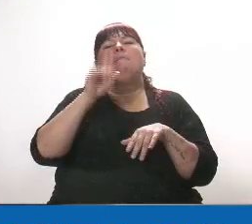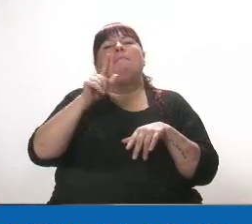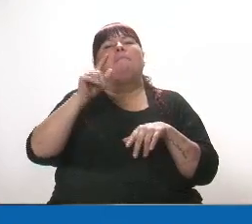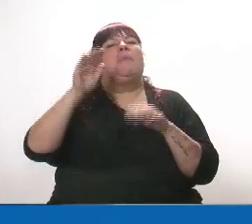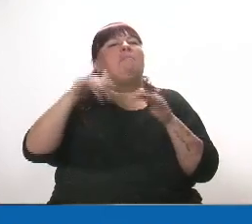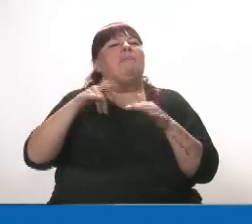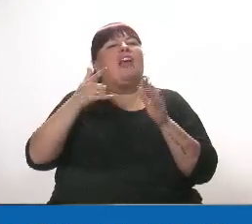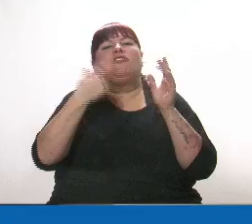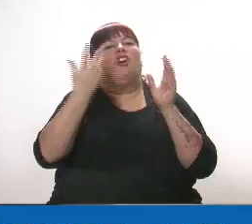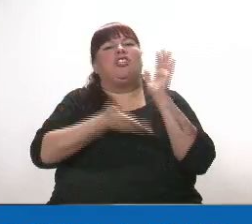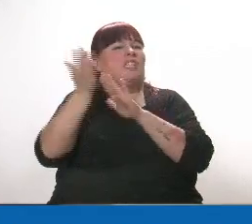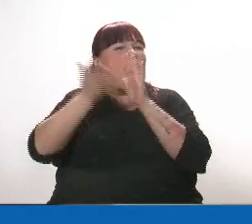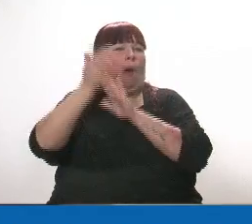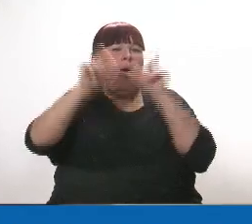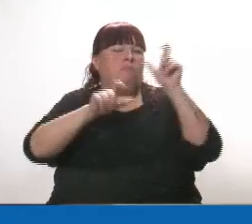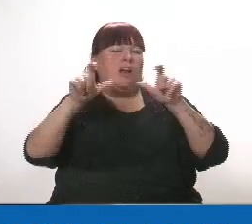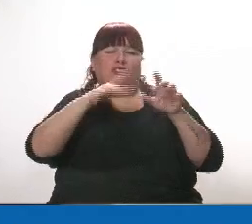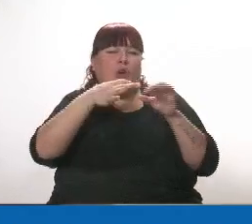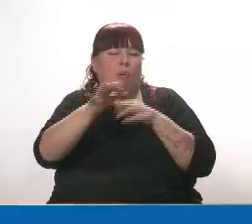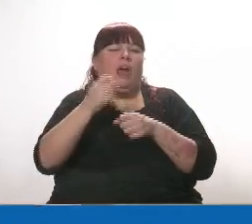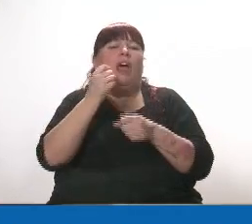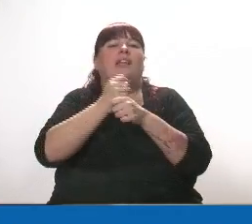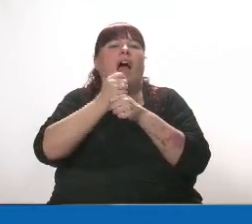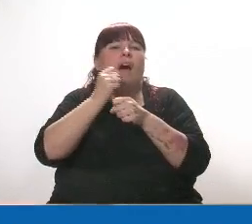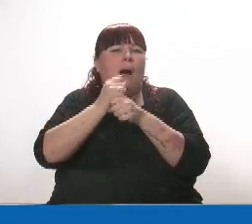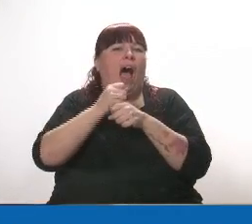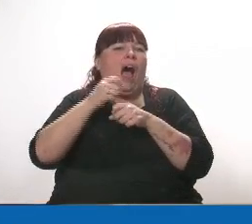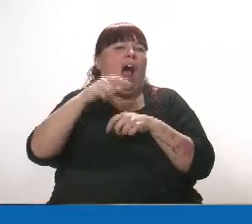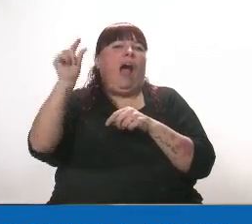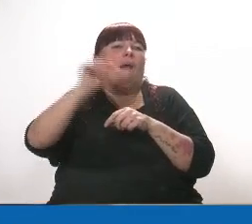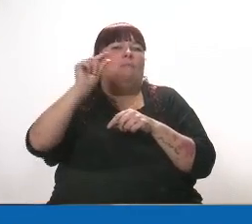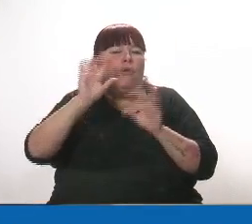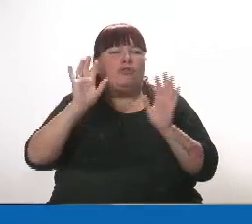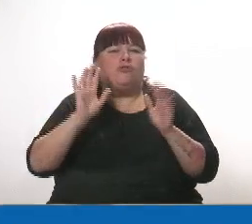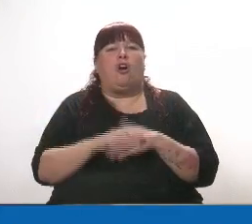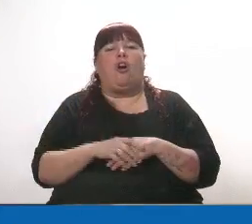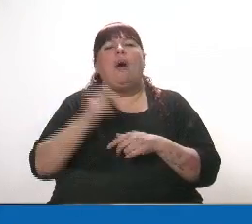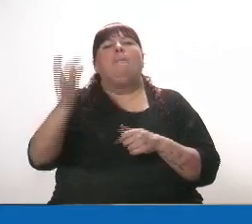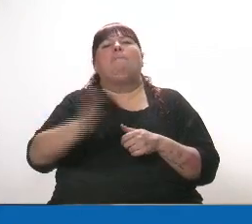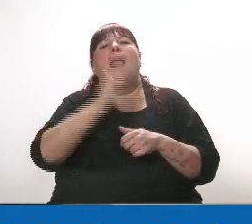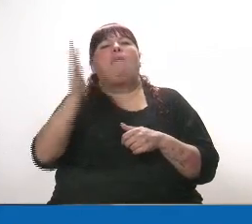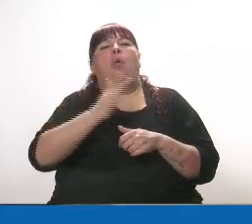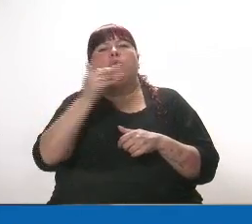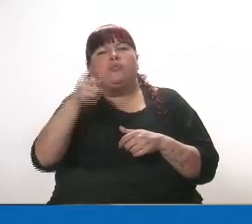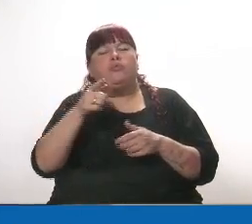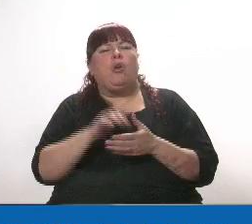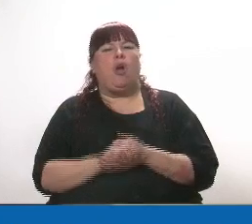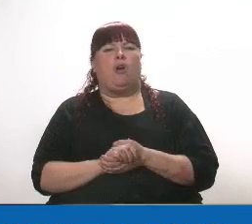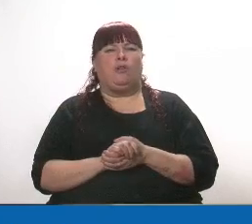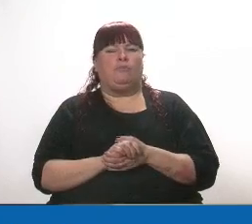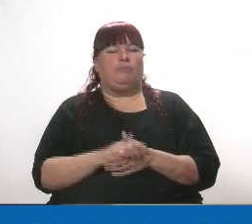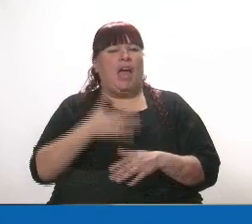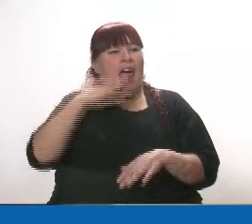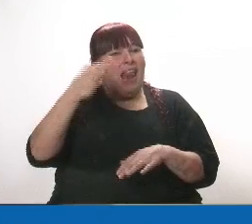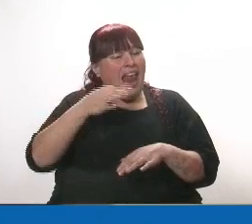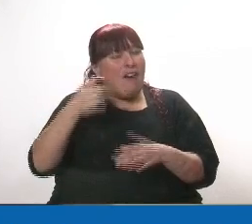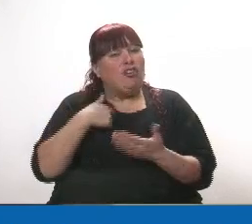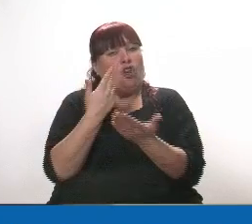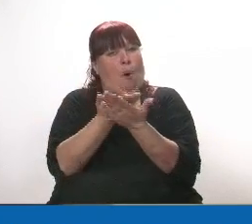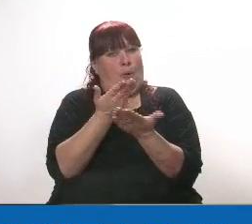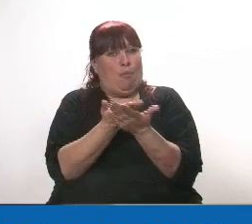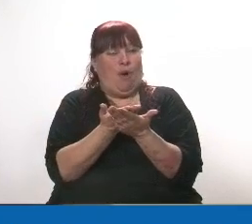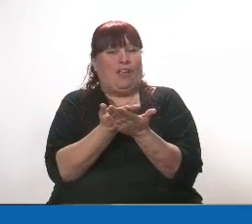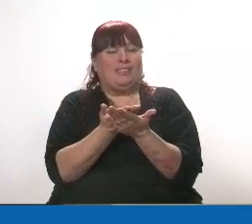arraigo de la gente con trabajadores golondrinas de producción primaria Y la verdad es que cuando propuse